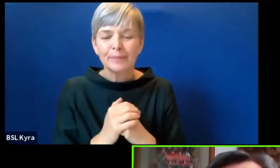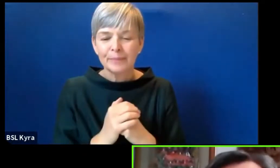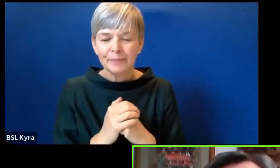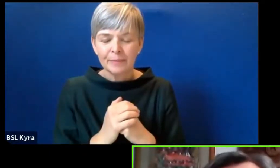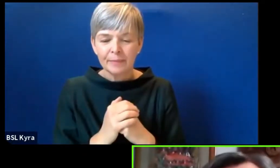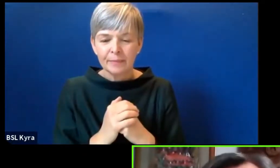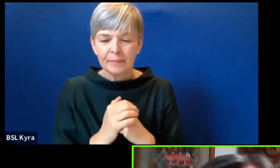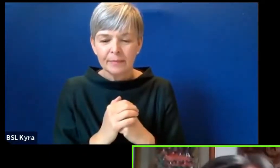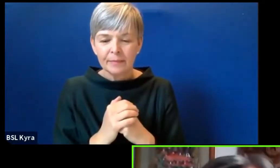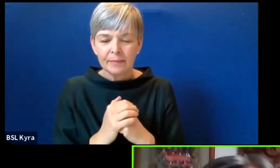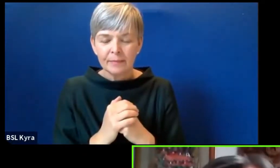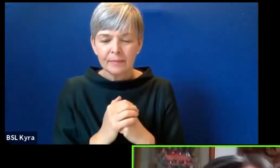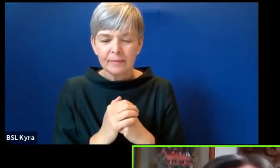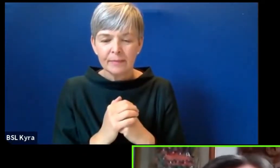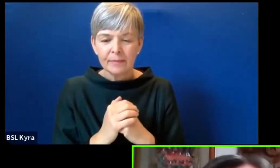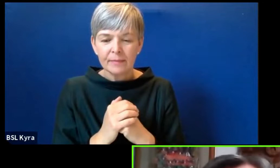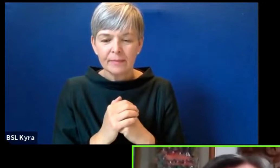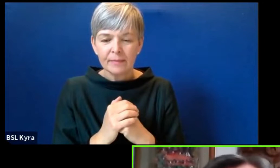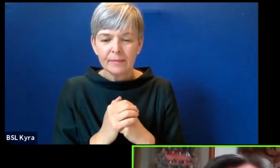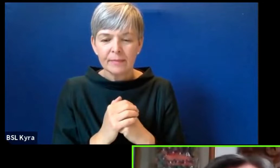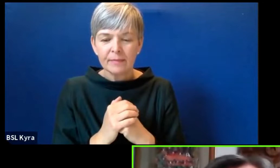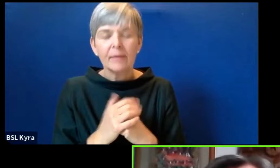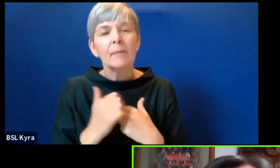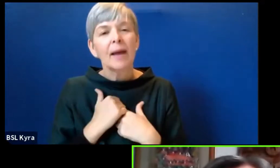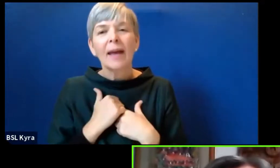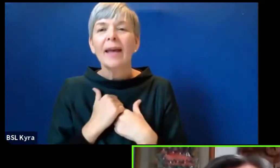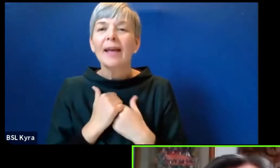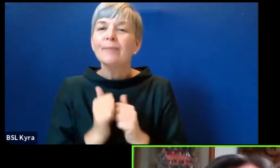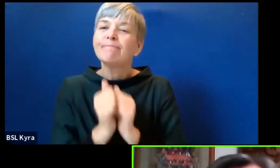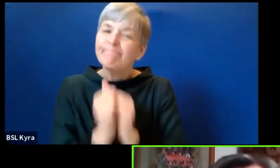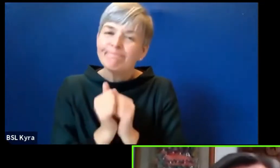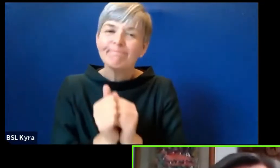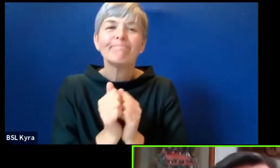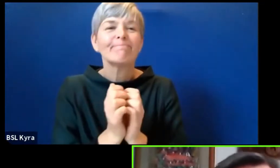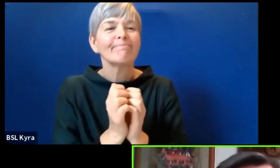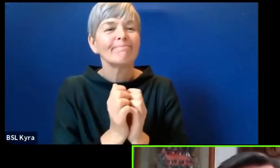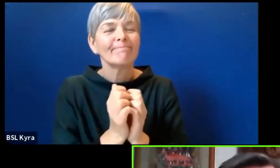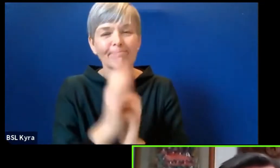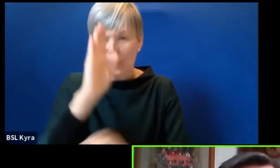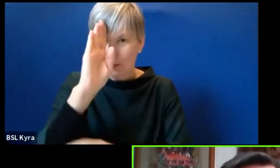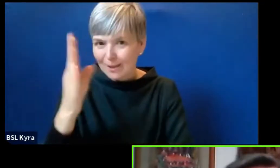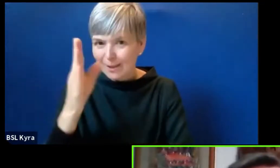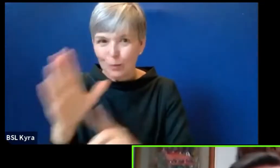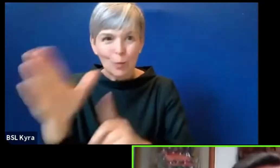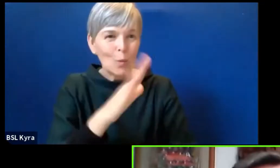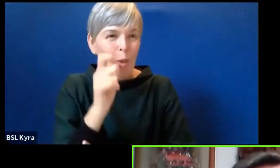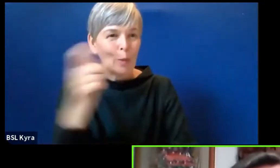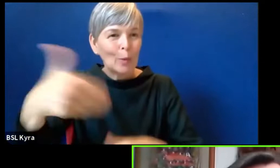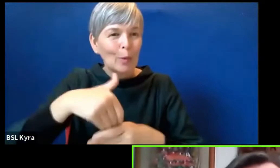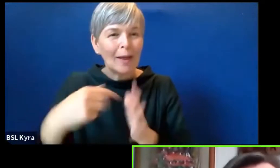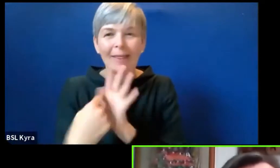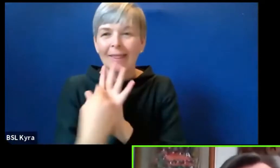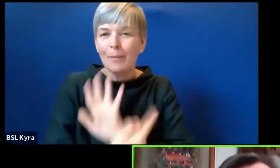en esta sesión. Bueno, yo les quiero compartir una mirada desde